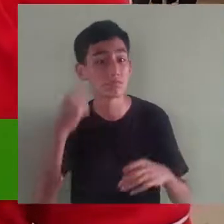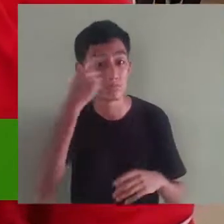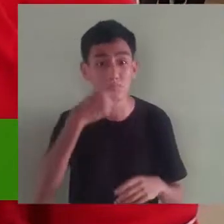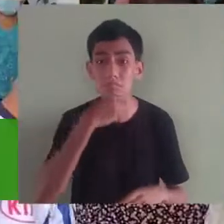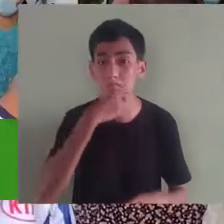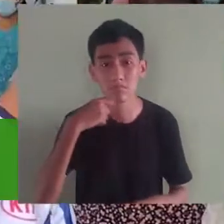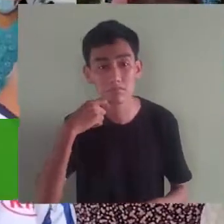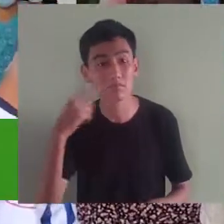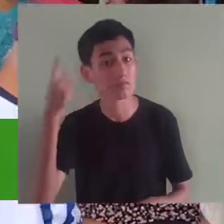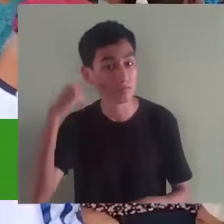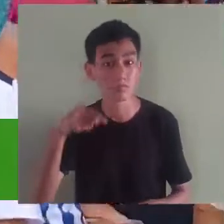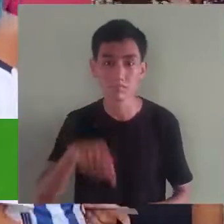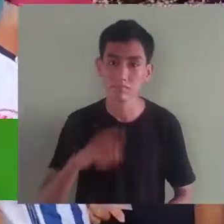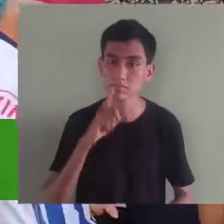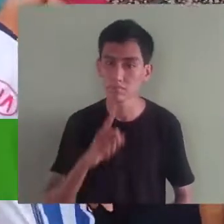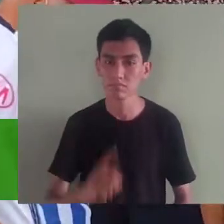así.